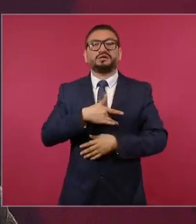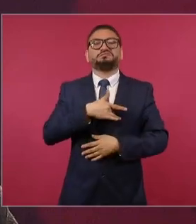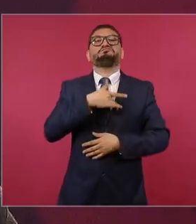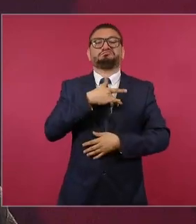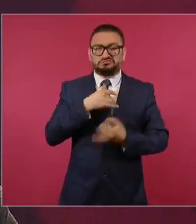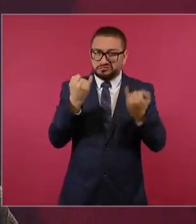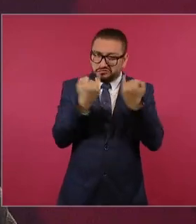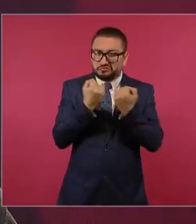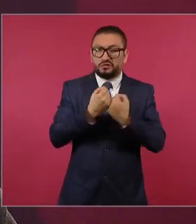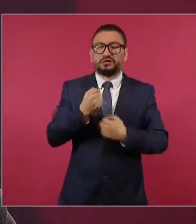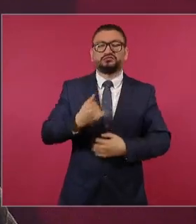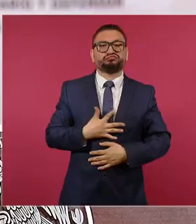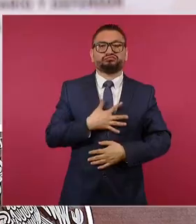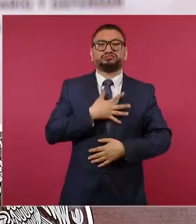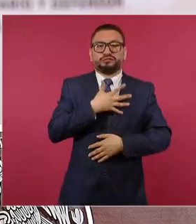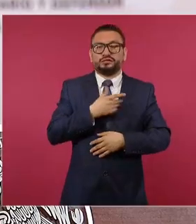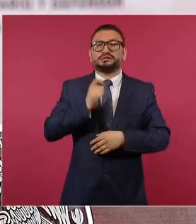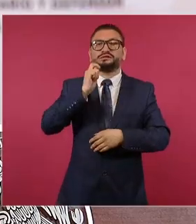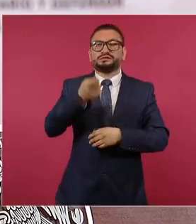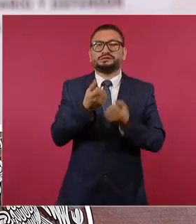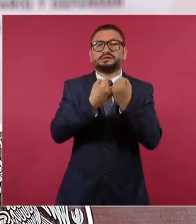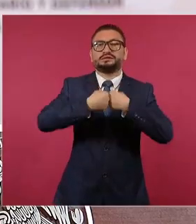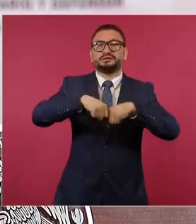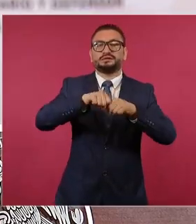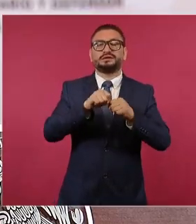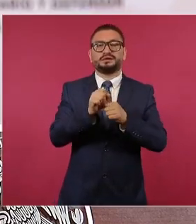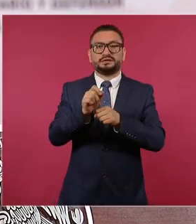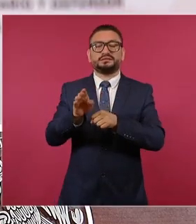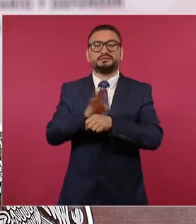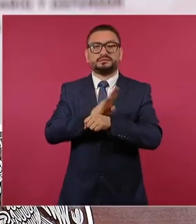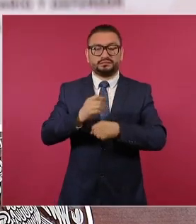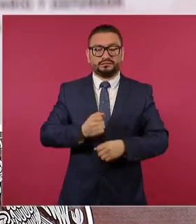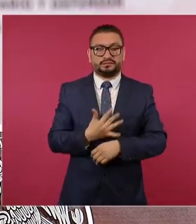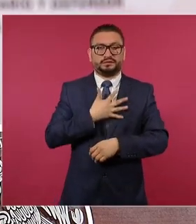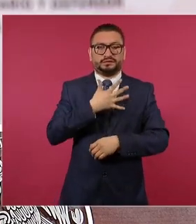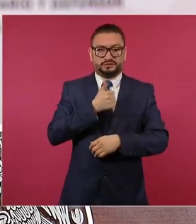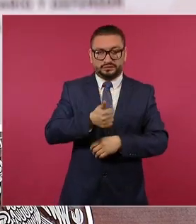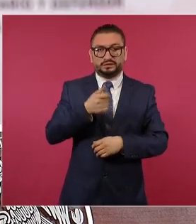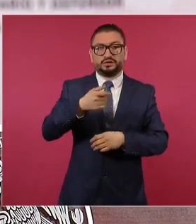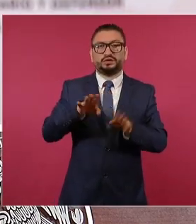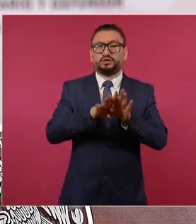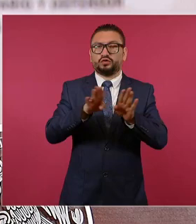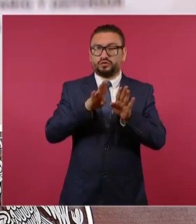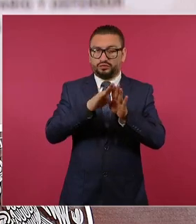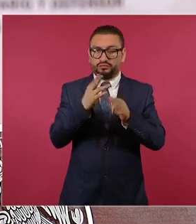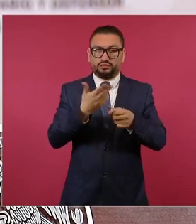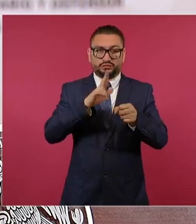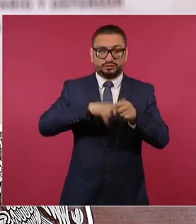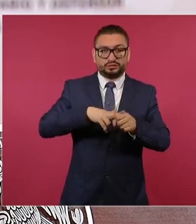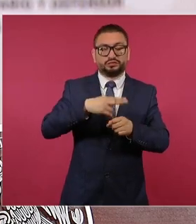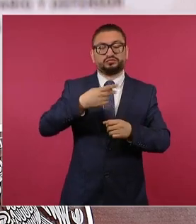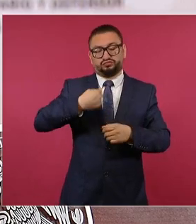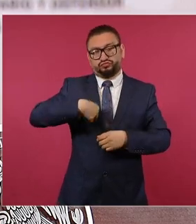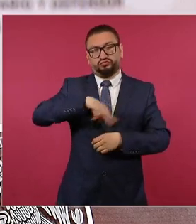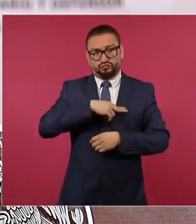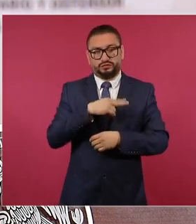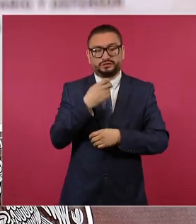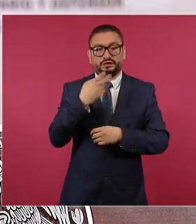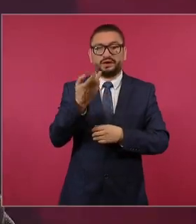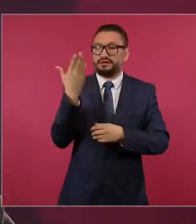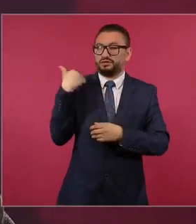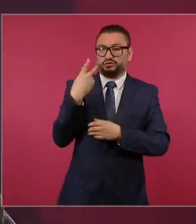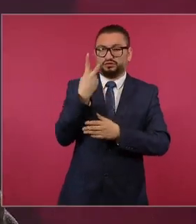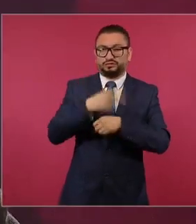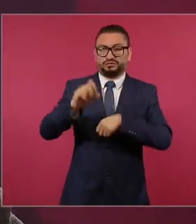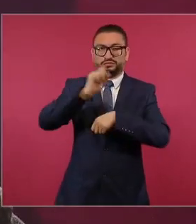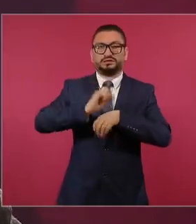Bienestar con los resultados de las asambleas de la clínica Es Nuestra. Precisamente hace dos semanas se inició la entrega